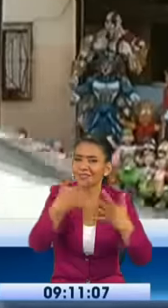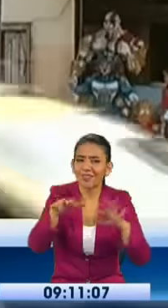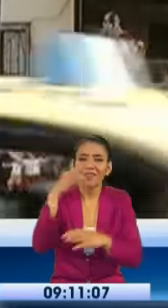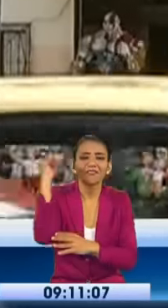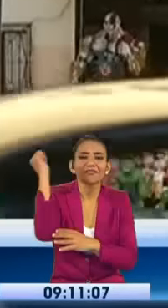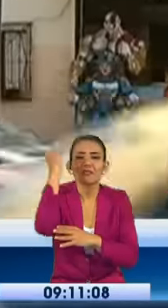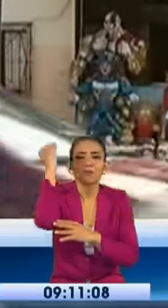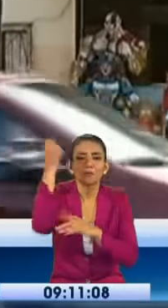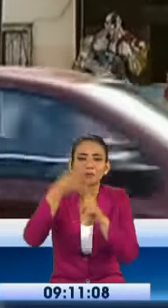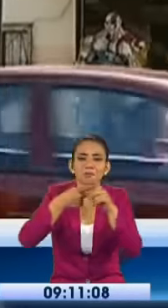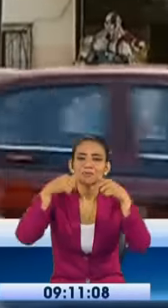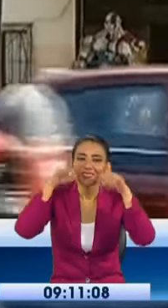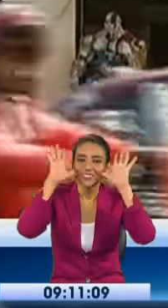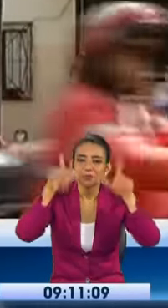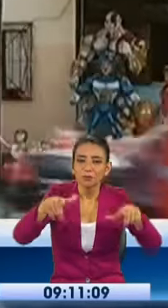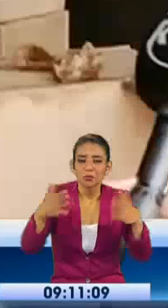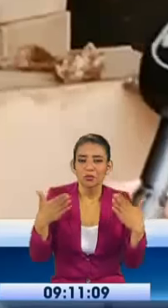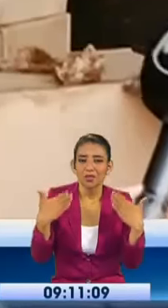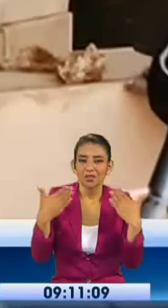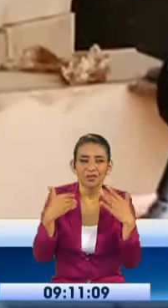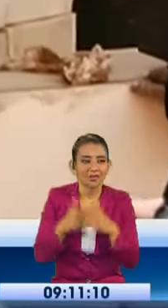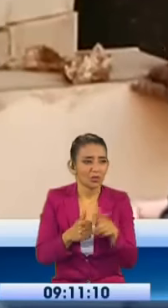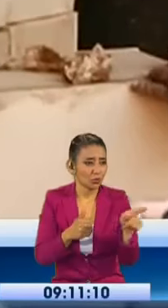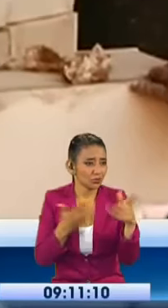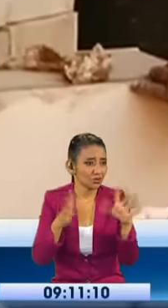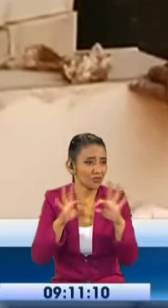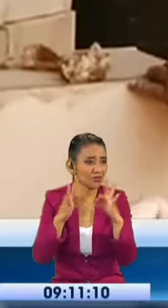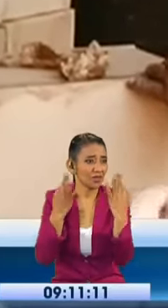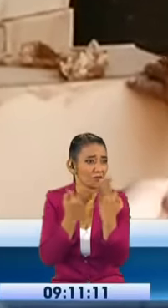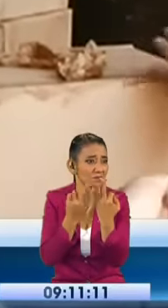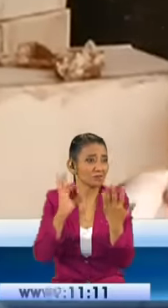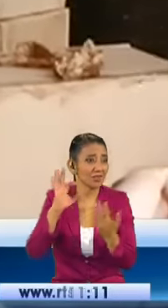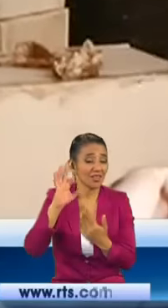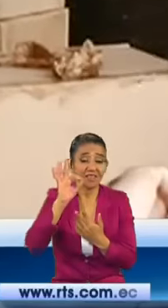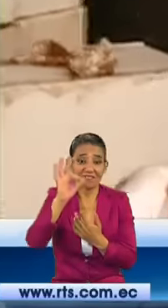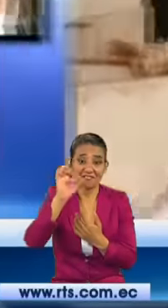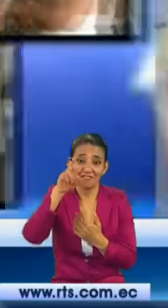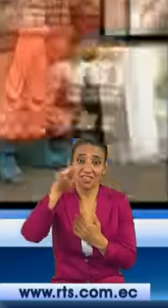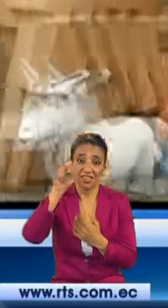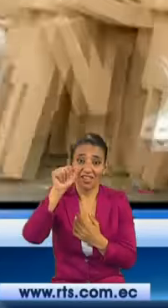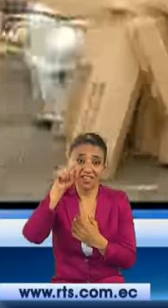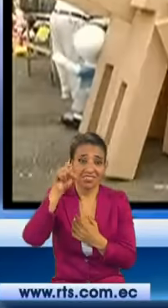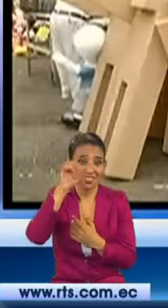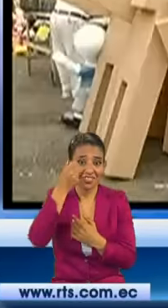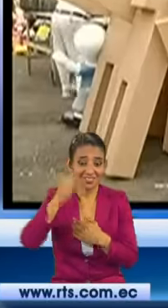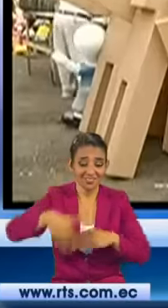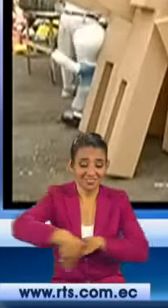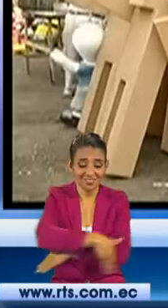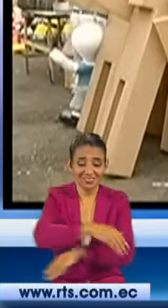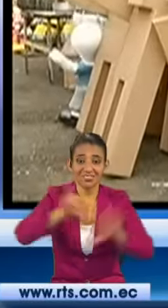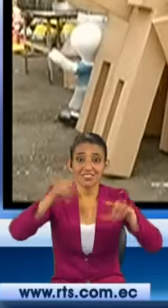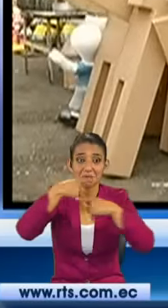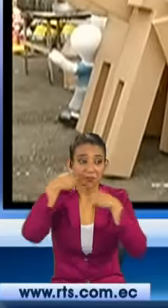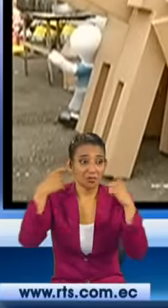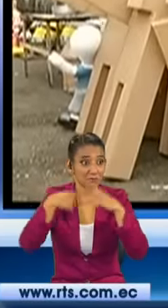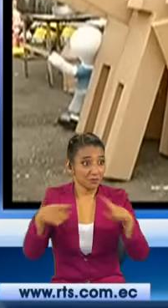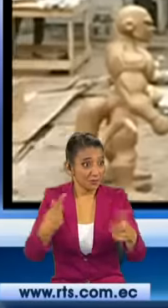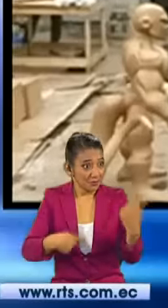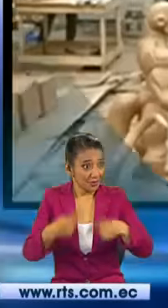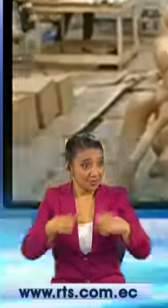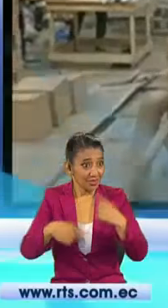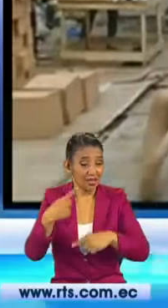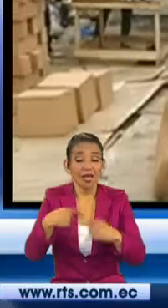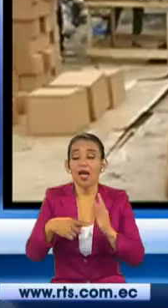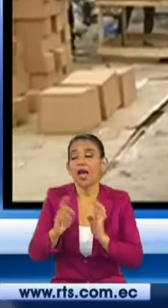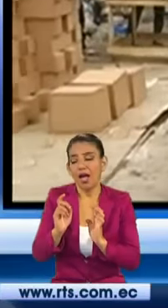en diciembre. Bueno, entonces ustedes son la dinastía Fernández de la 6 de marzo. Así es. ¿Ah? Pero cantan con monigotes. Exacto,